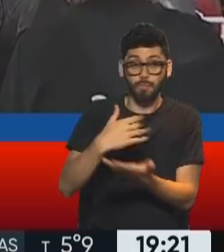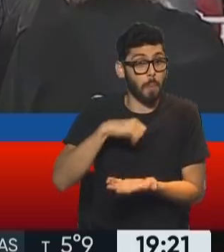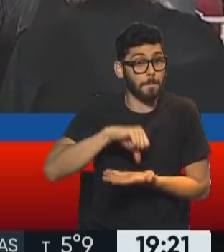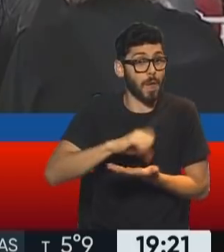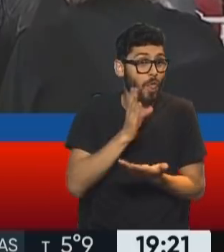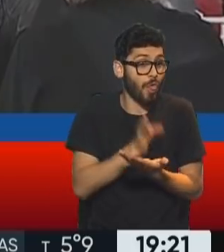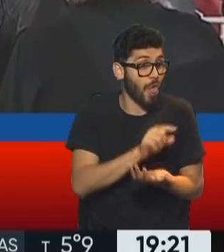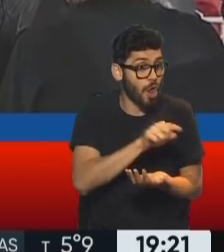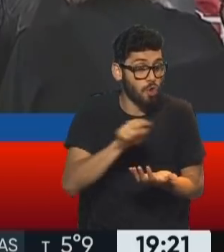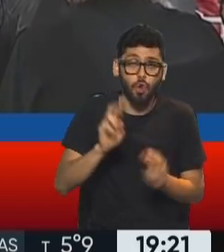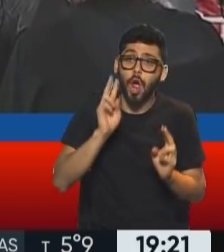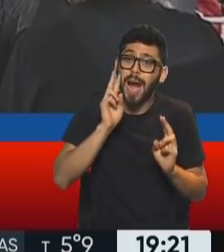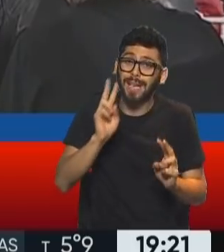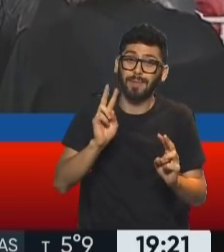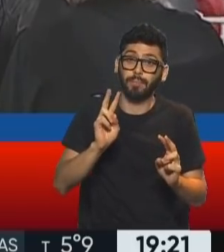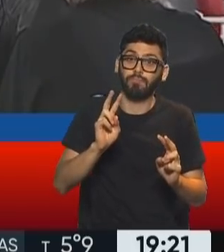países.